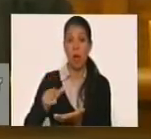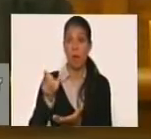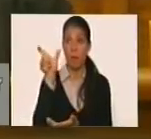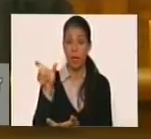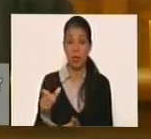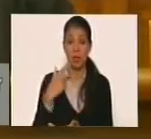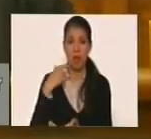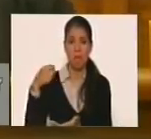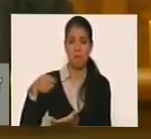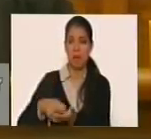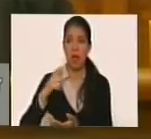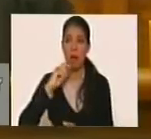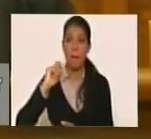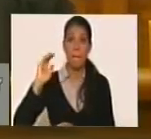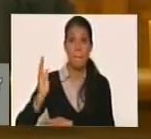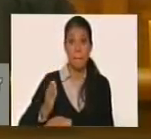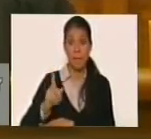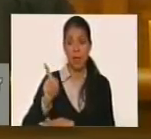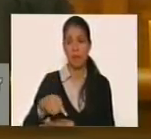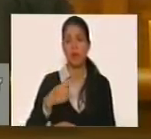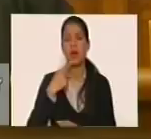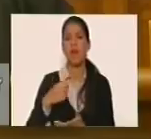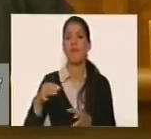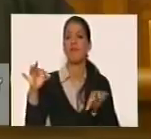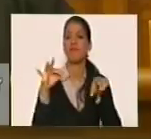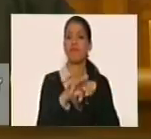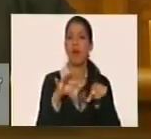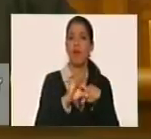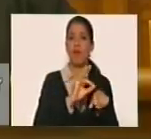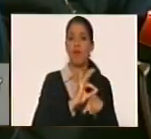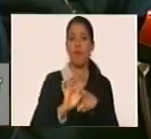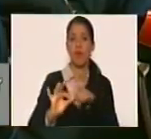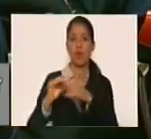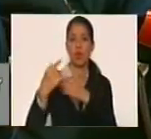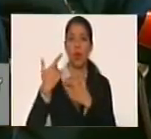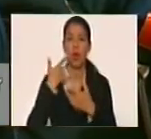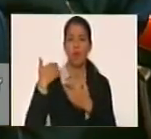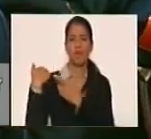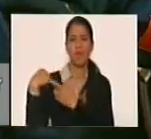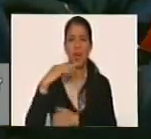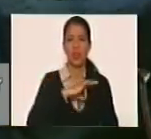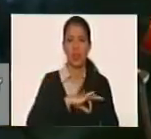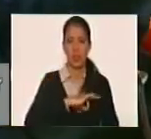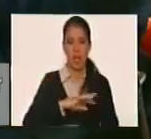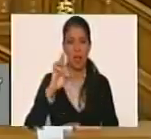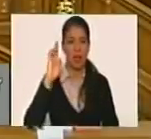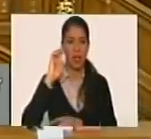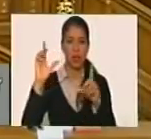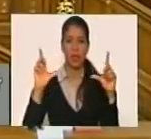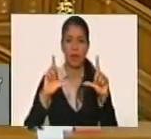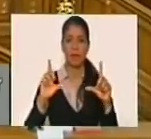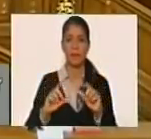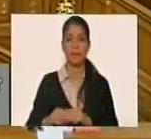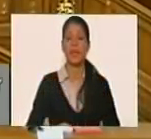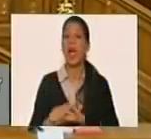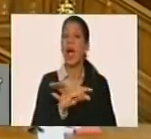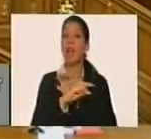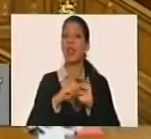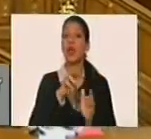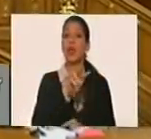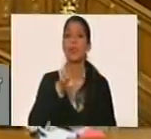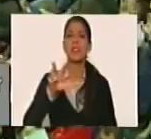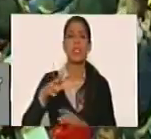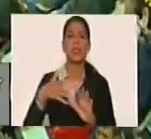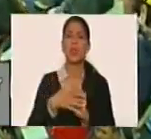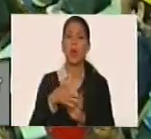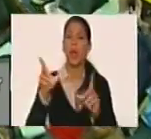Responsabilidad Social de radio y televisión. En consideración, artículo 23 sobre negación de cesión de